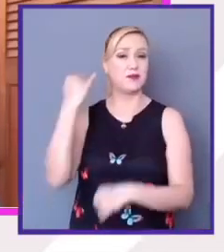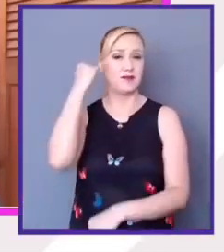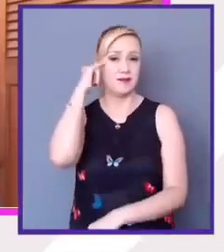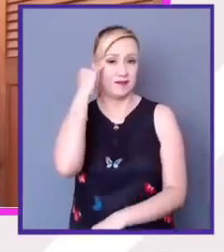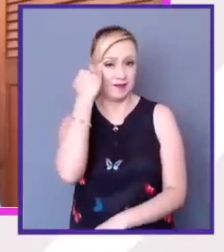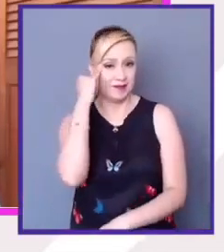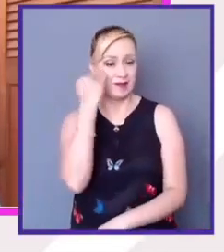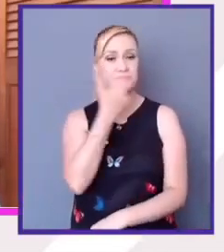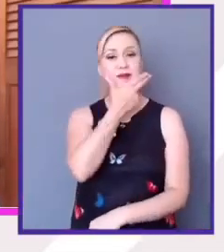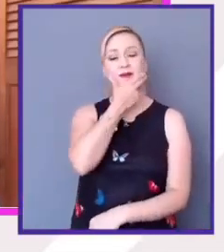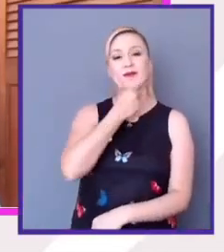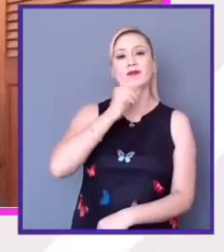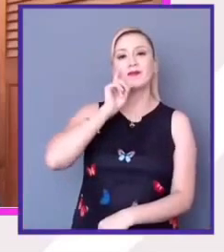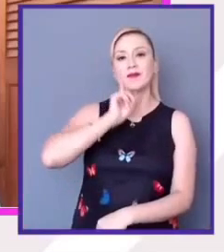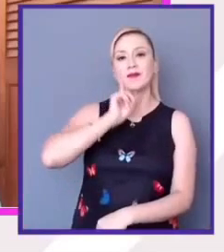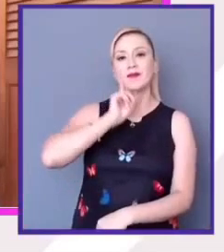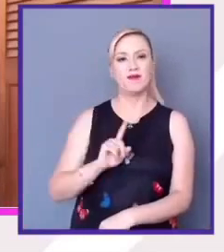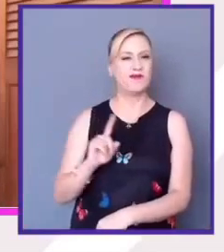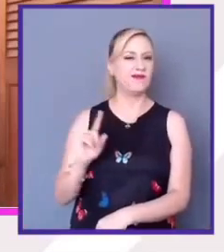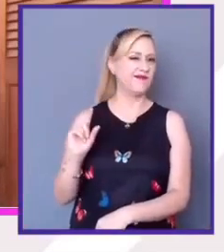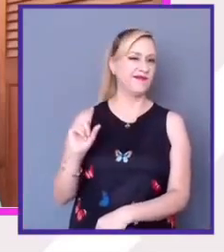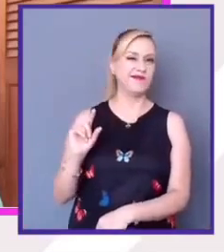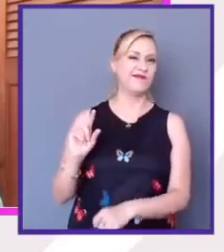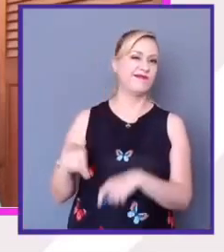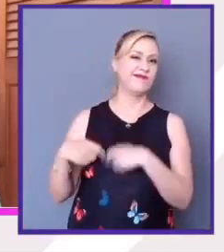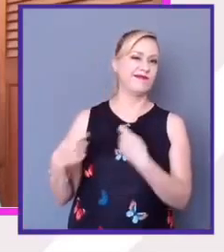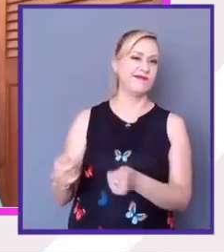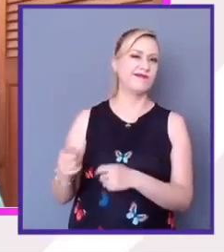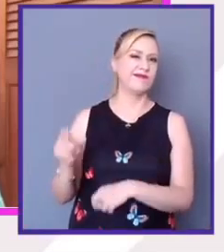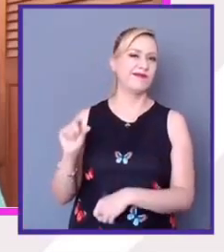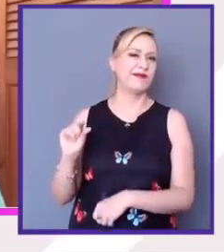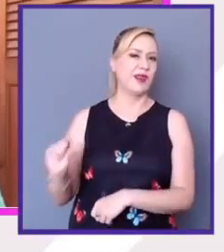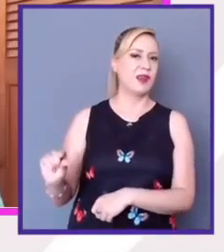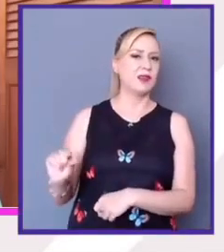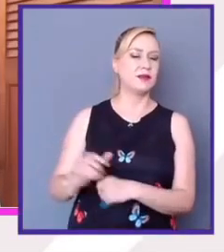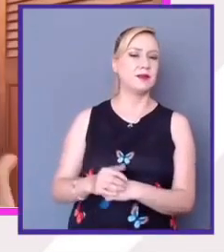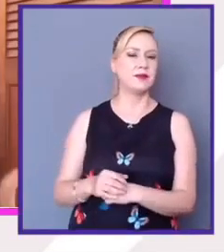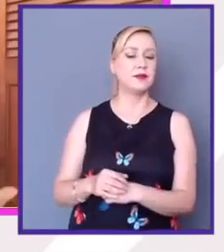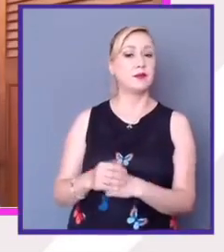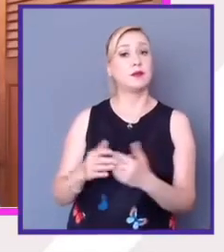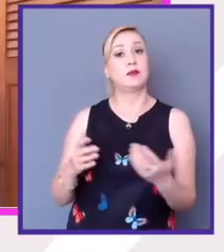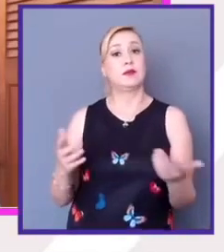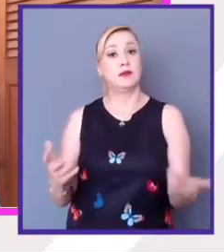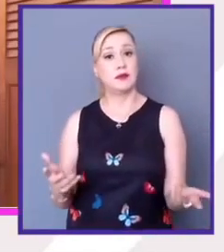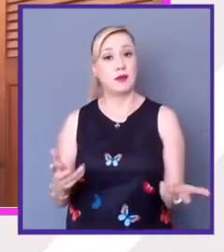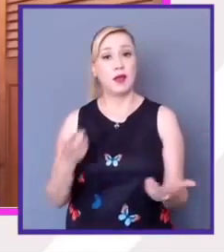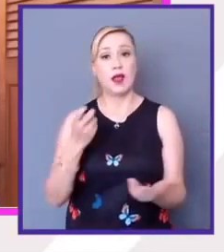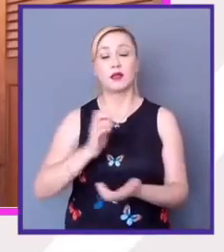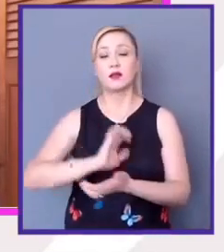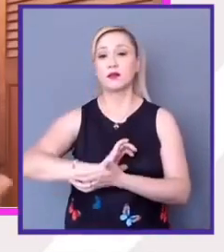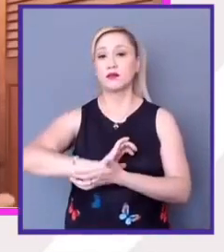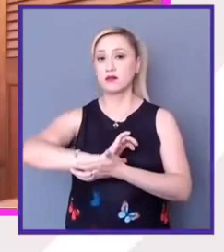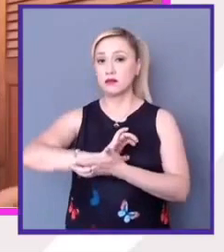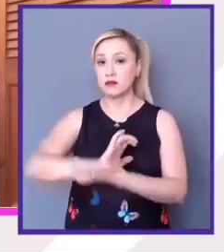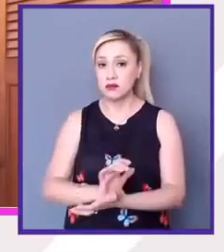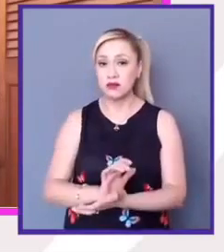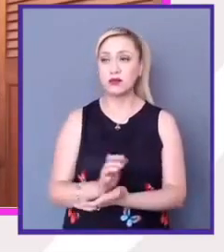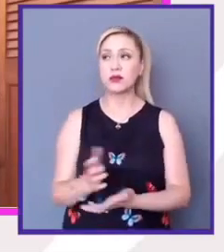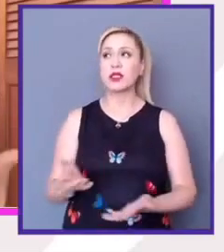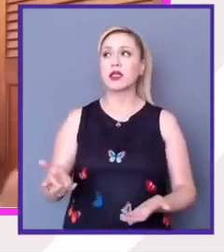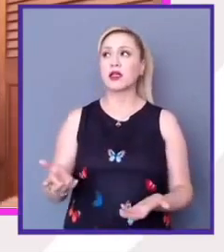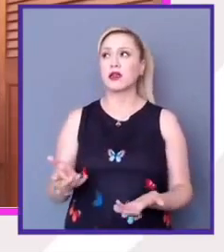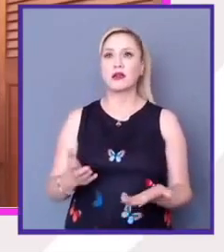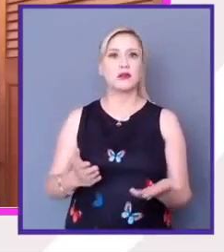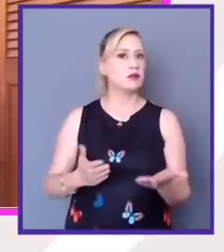y hombres, ¿no? Son los que menos recibían los callbacks. Entonces, esta situación de discriminación y de poco acceso